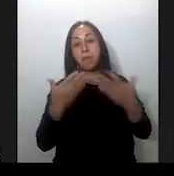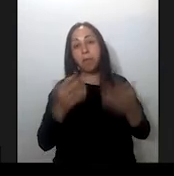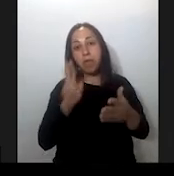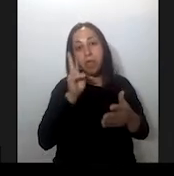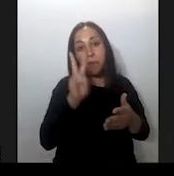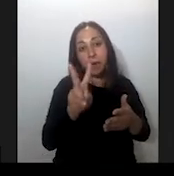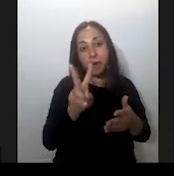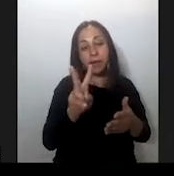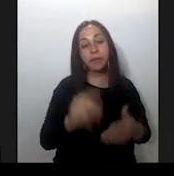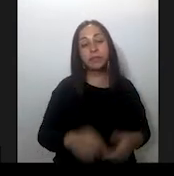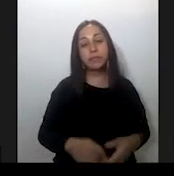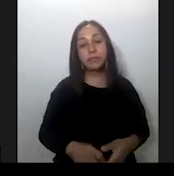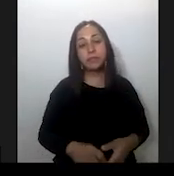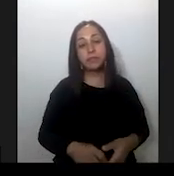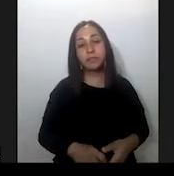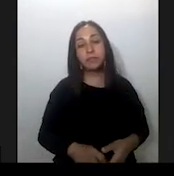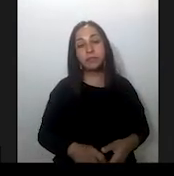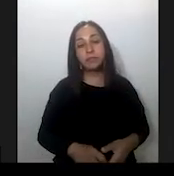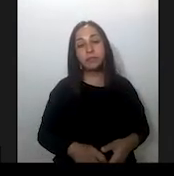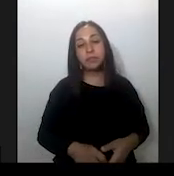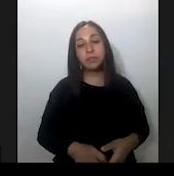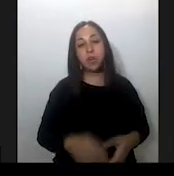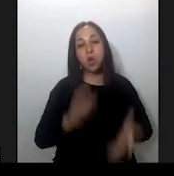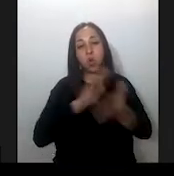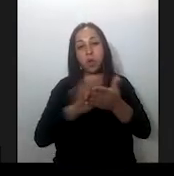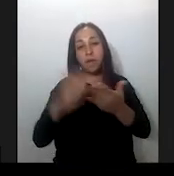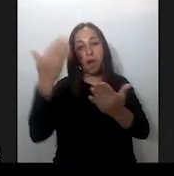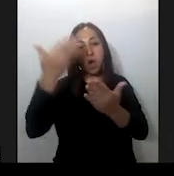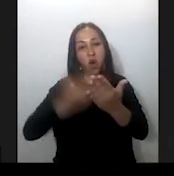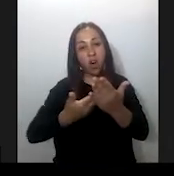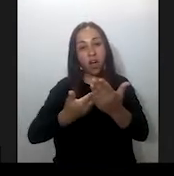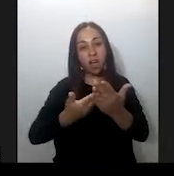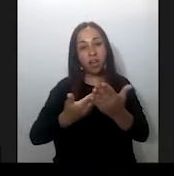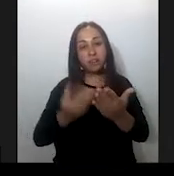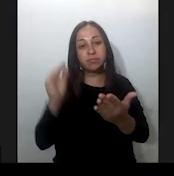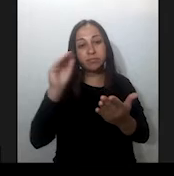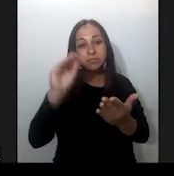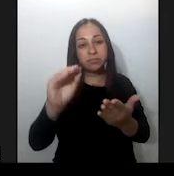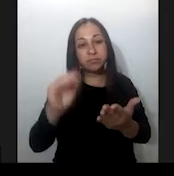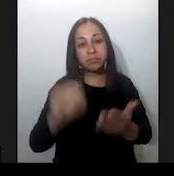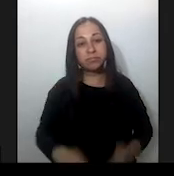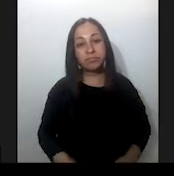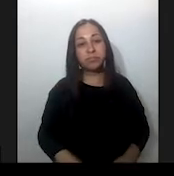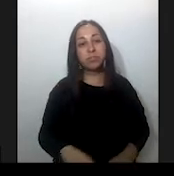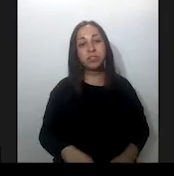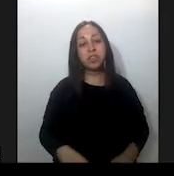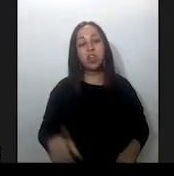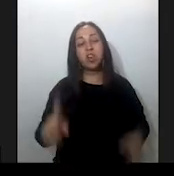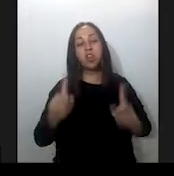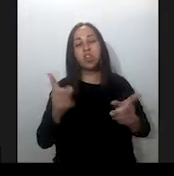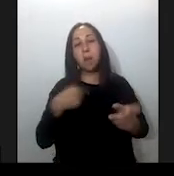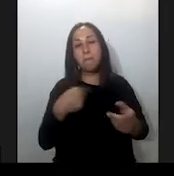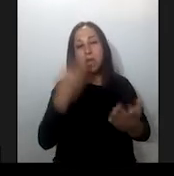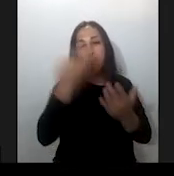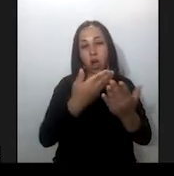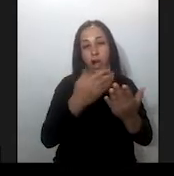También pueden observar, chicos, que me lo agregó en una nueva hoja. No me lo hizo sobre la hoja en la cual